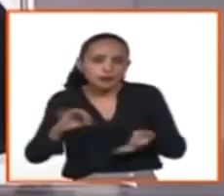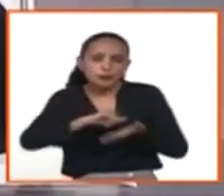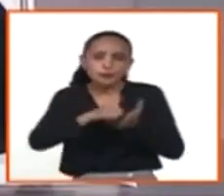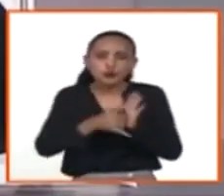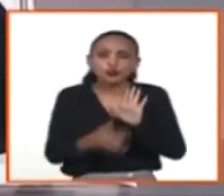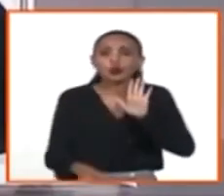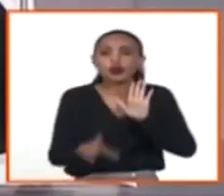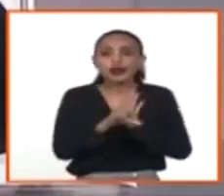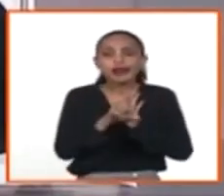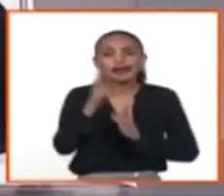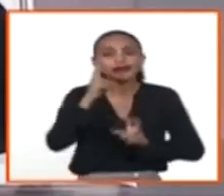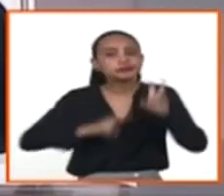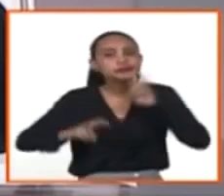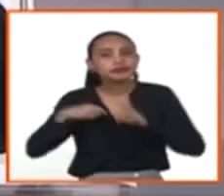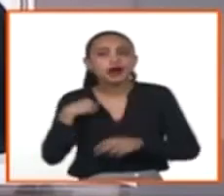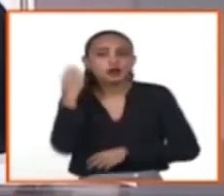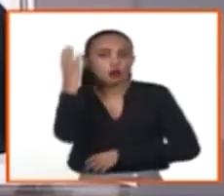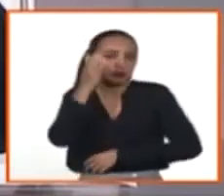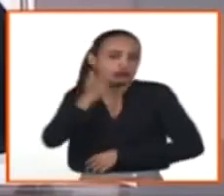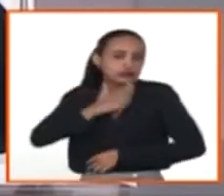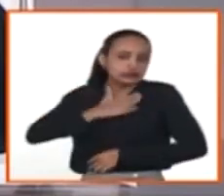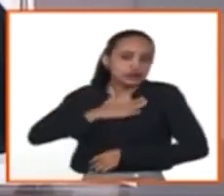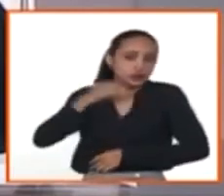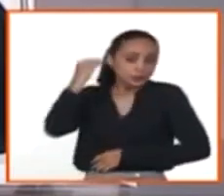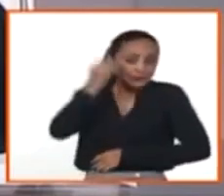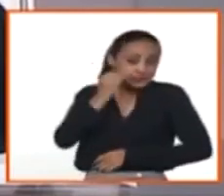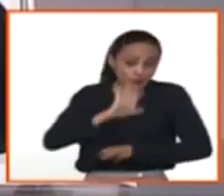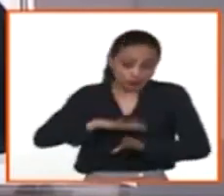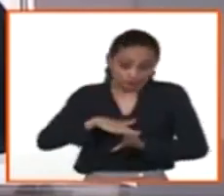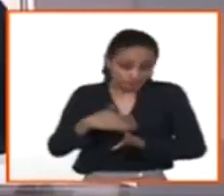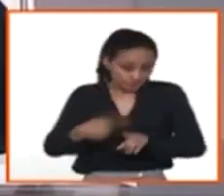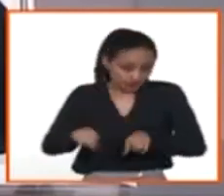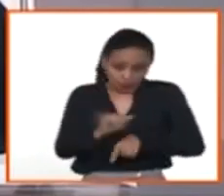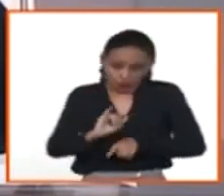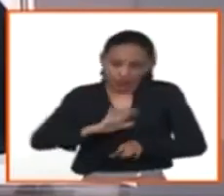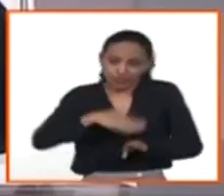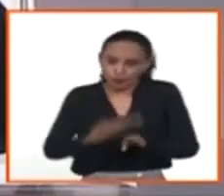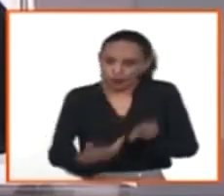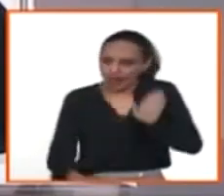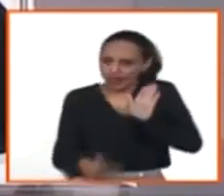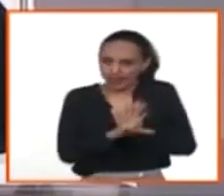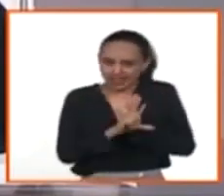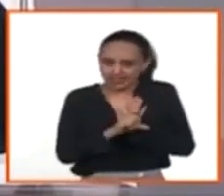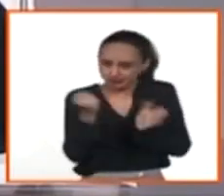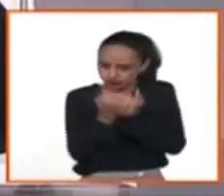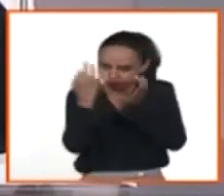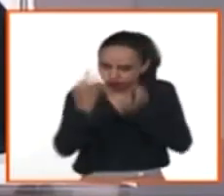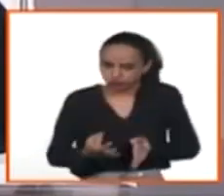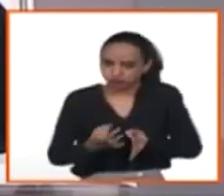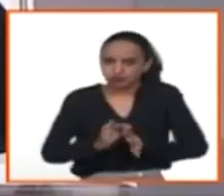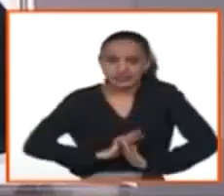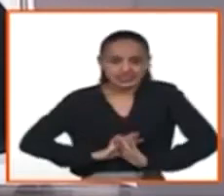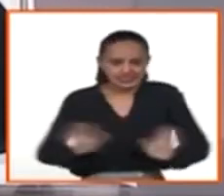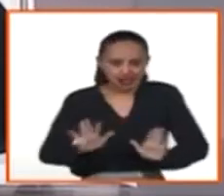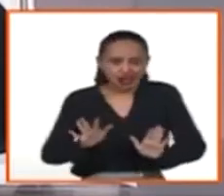exponiendo sus criterios, sino también una vez que la ley se apruebe y entre en vigor, en el funcionamiento de estos sistemas alimentarios. Nuestra